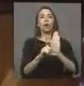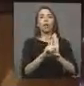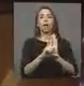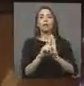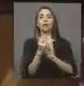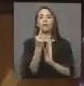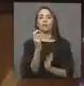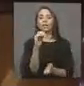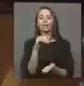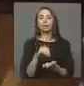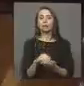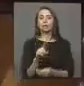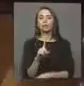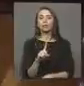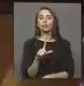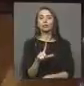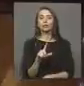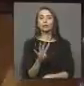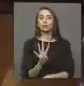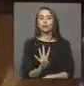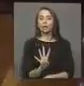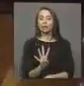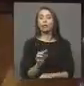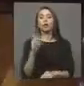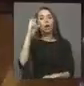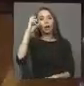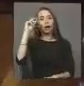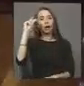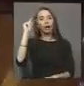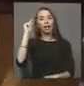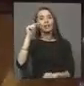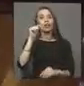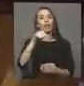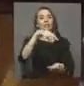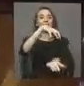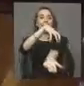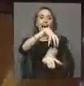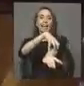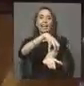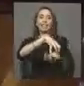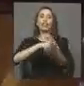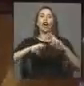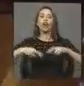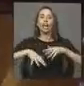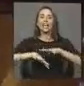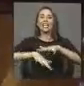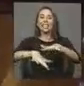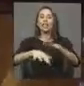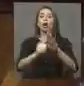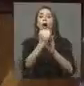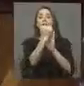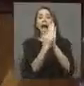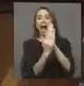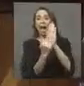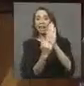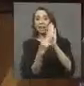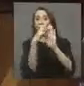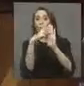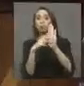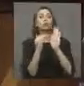número 20.174 que creó la mencionada región, que su articulado es de quórum